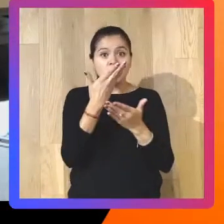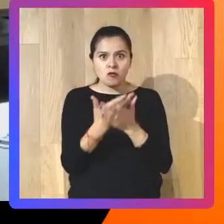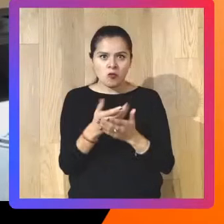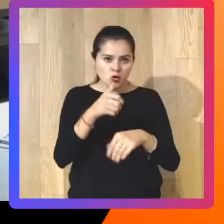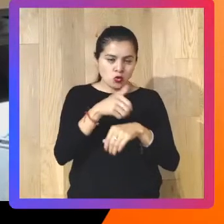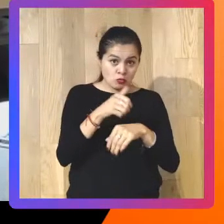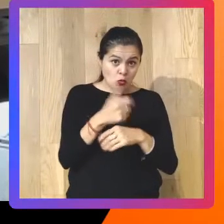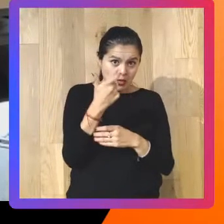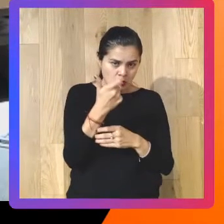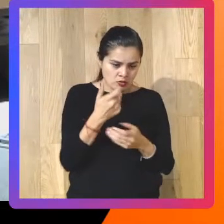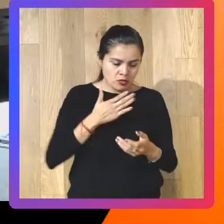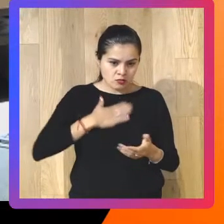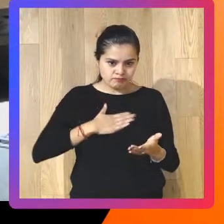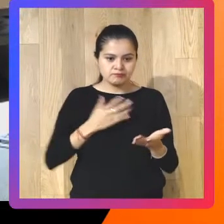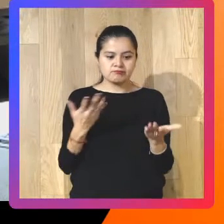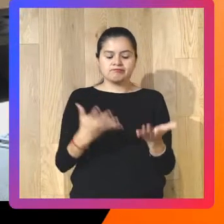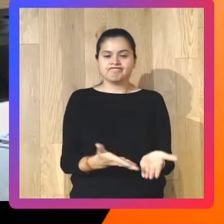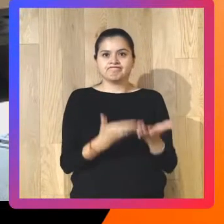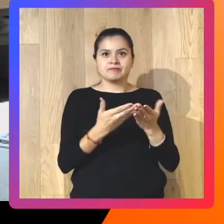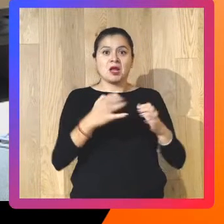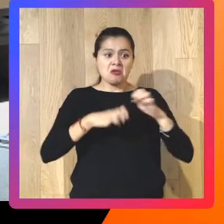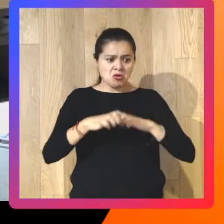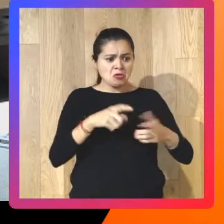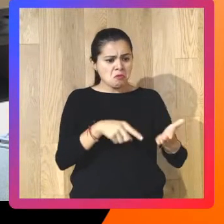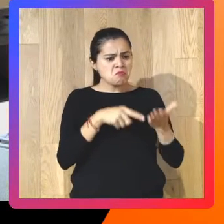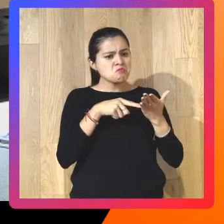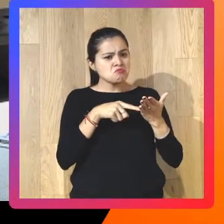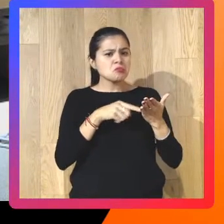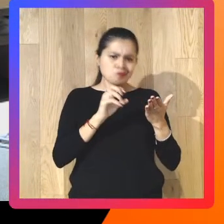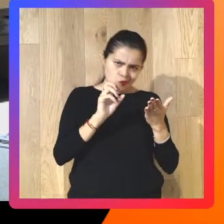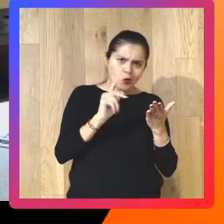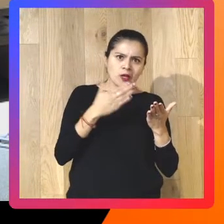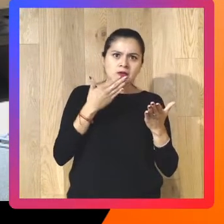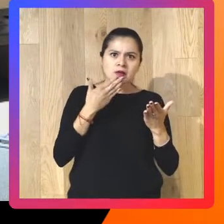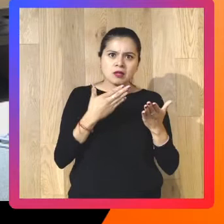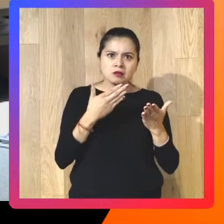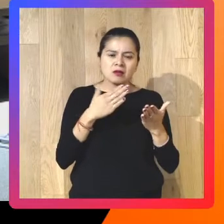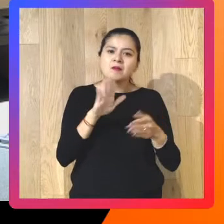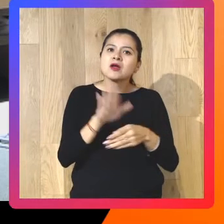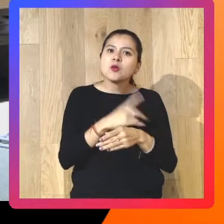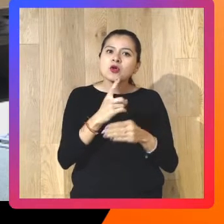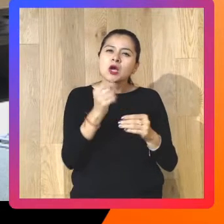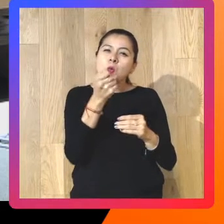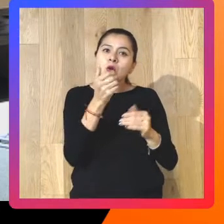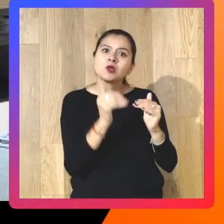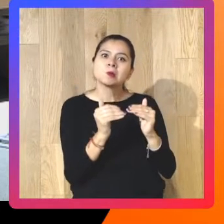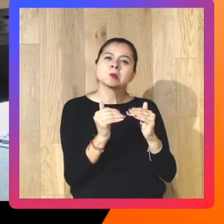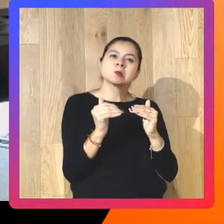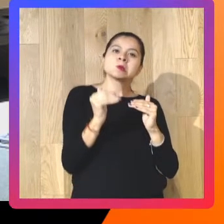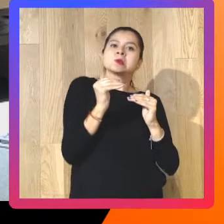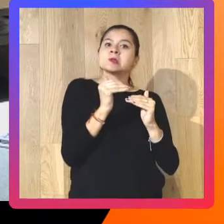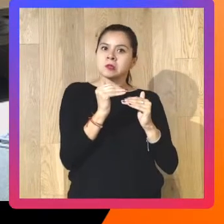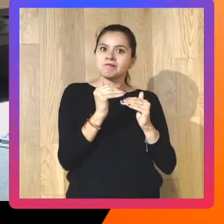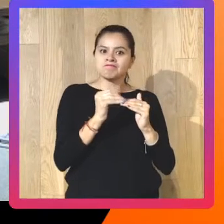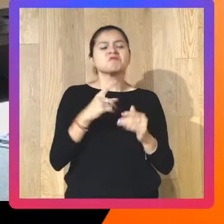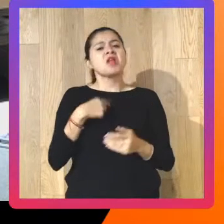monto a las empresas, la respuesta ha sido extraordinaria y nos han dicho, eso está bien, pero ¿por qué no nos vamos más arriba? Y entonces, bueno,